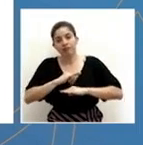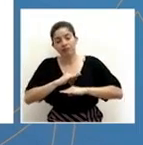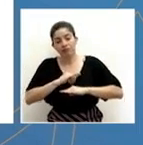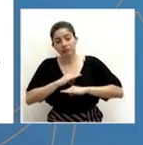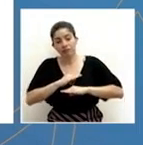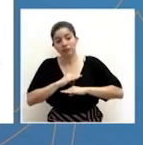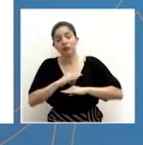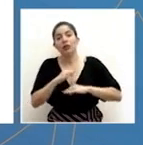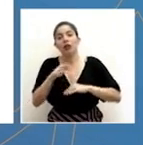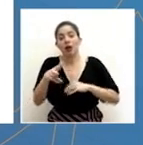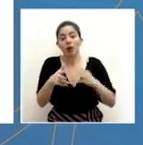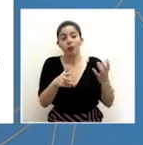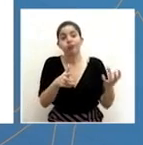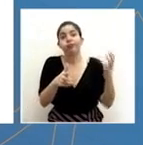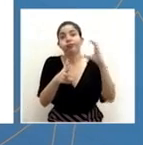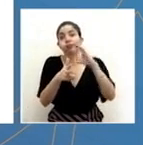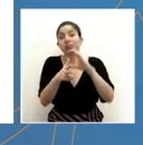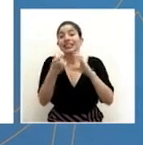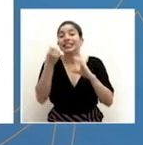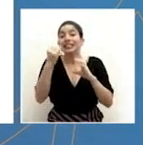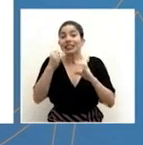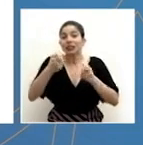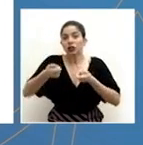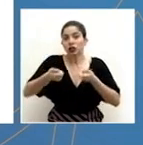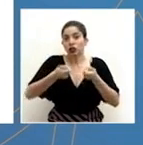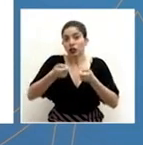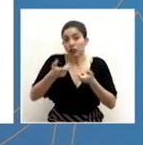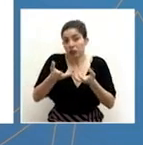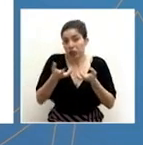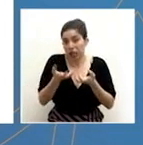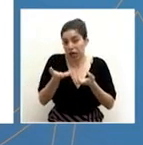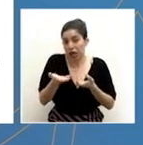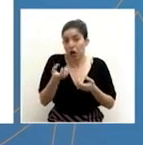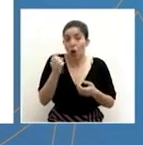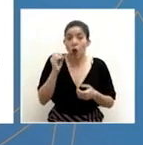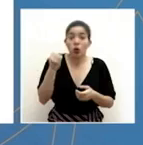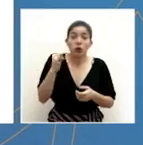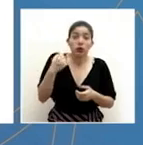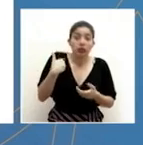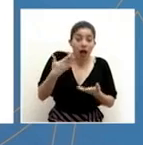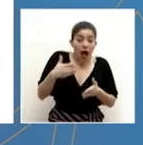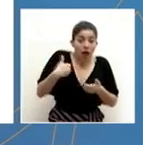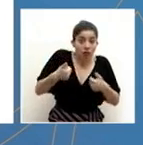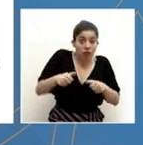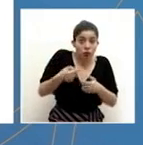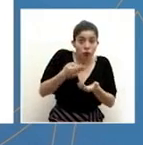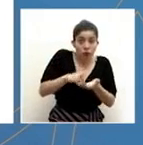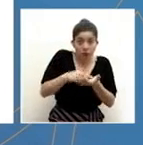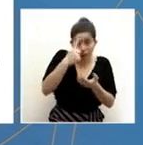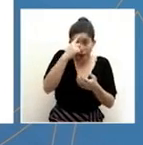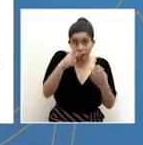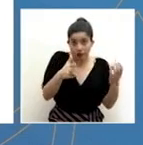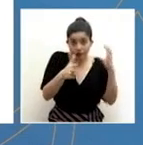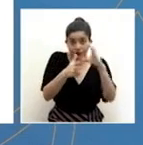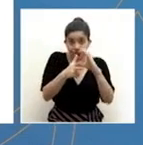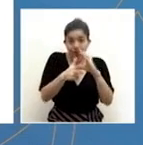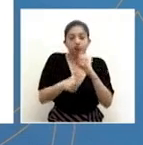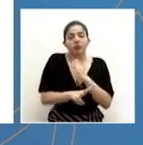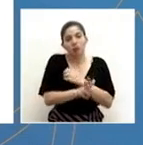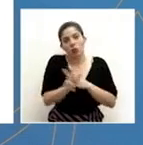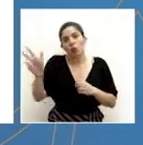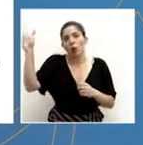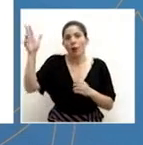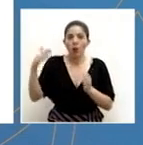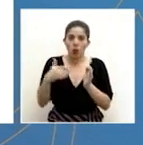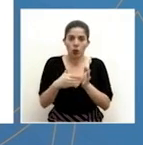descansen y levanten carga si los transportistas así lo desean, si hay contratos para esos efectos, y